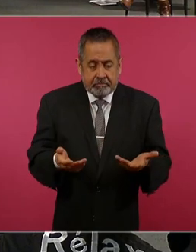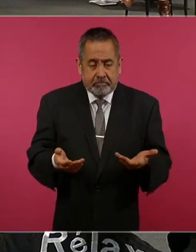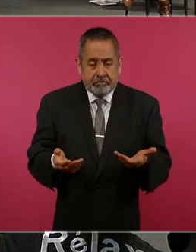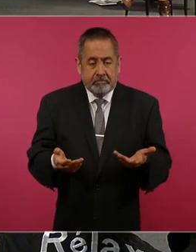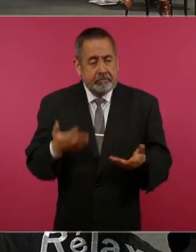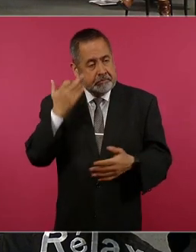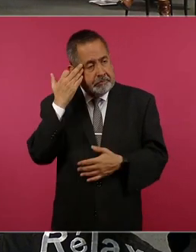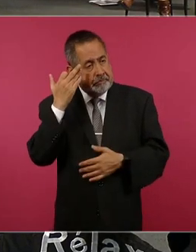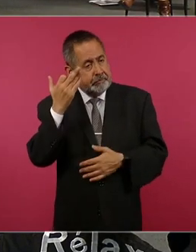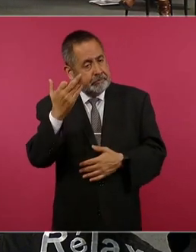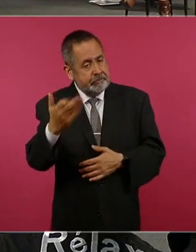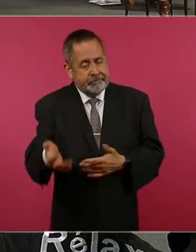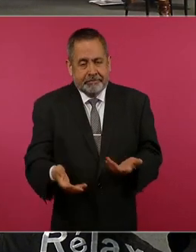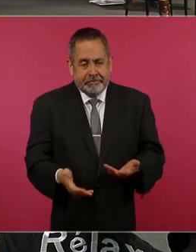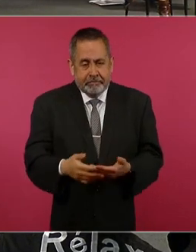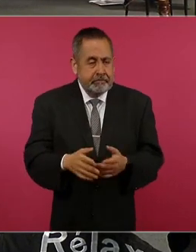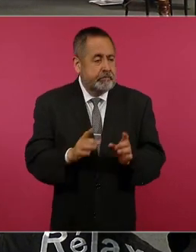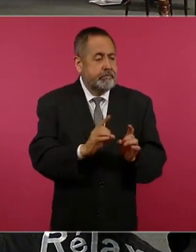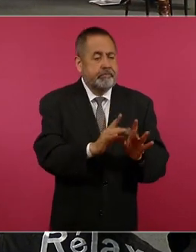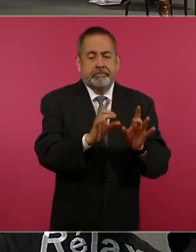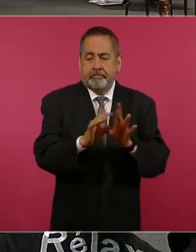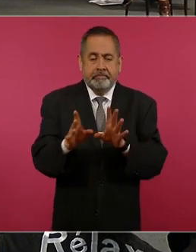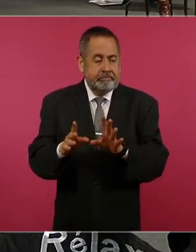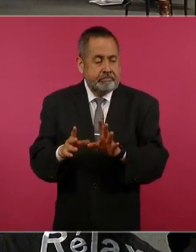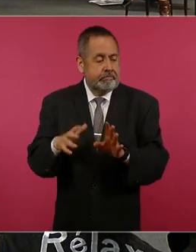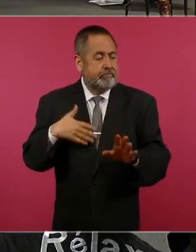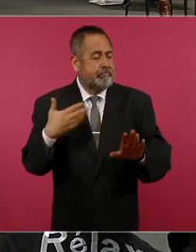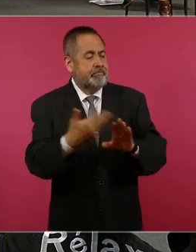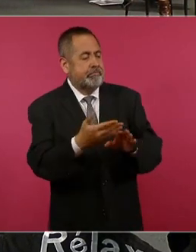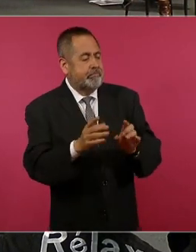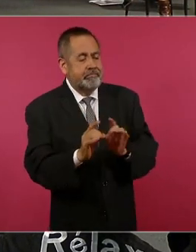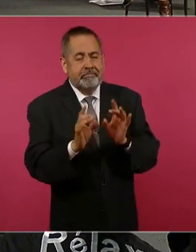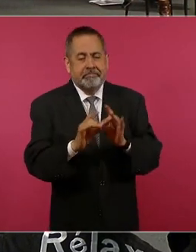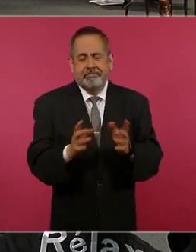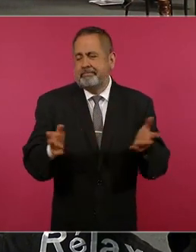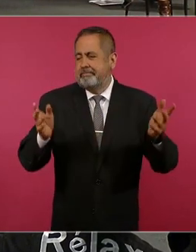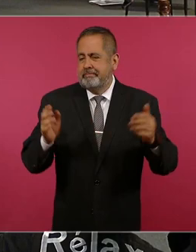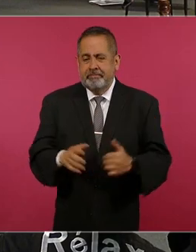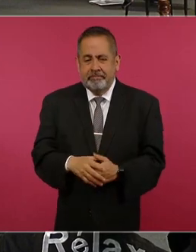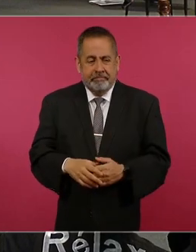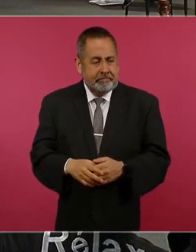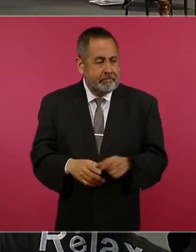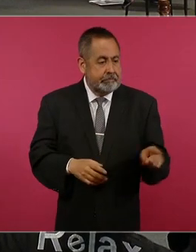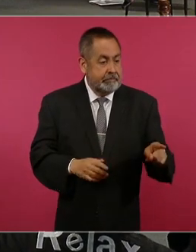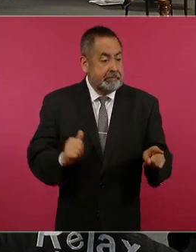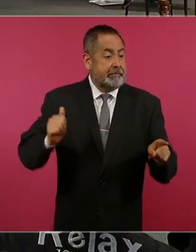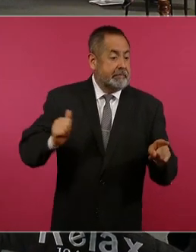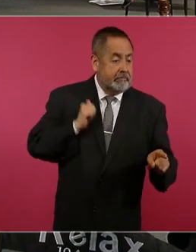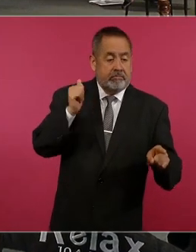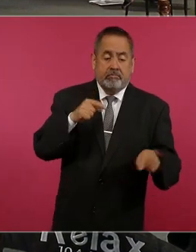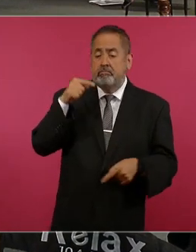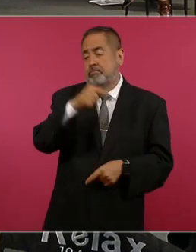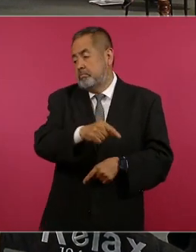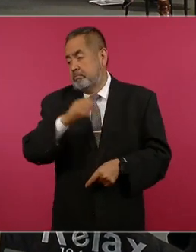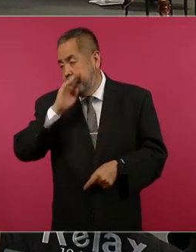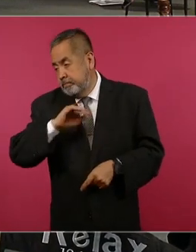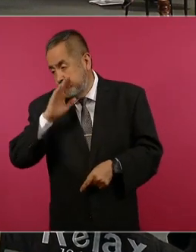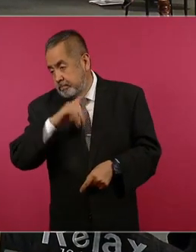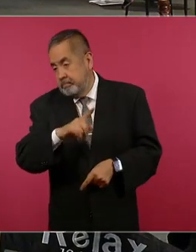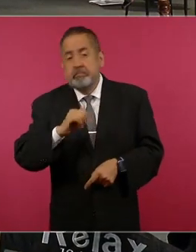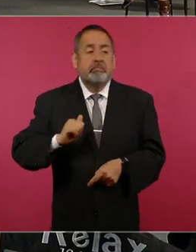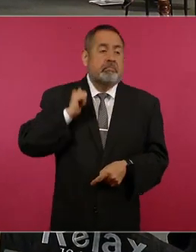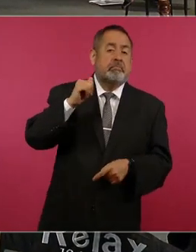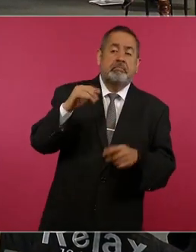Esa circunstancia, esa carraja de